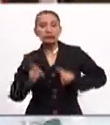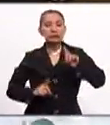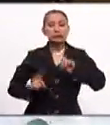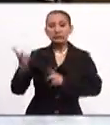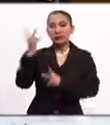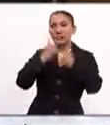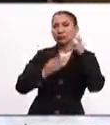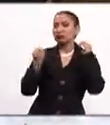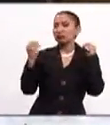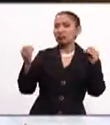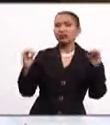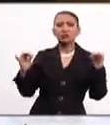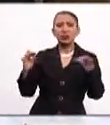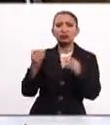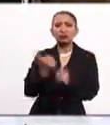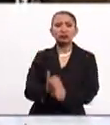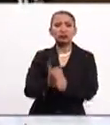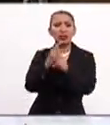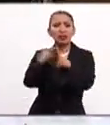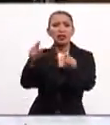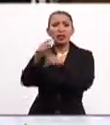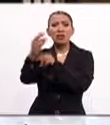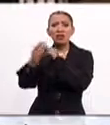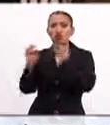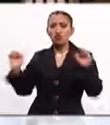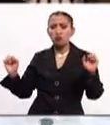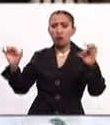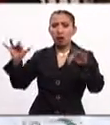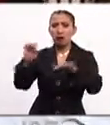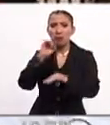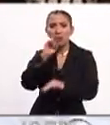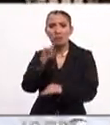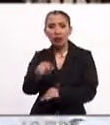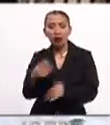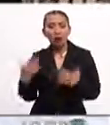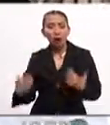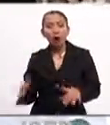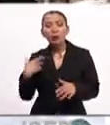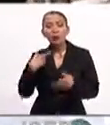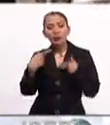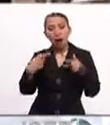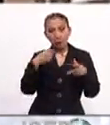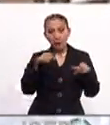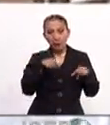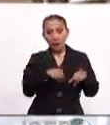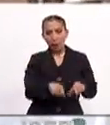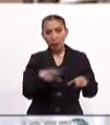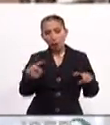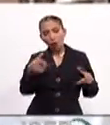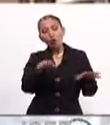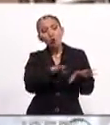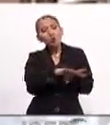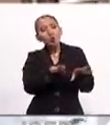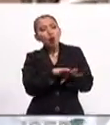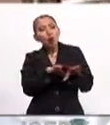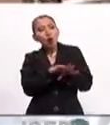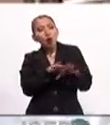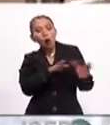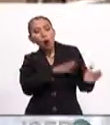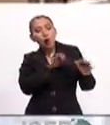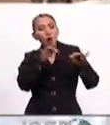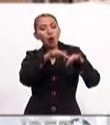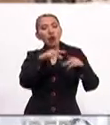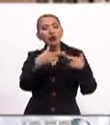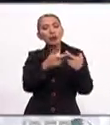llegaron cientos de víctimas de diferentes partes del mundo, y se organizó al mismo tiempo una especie de